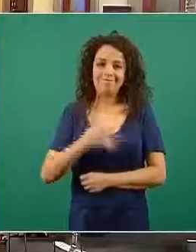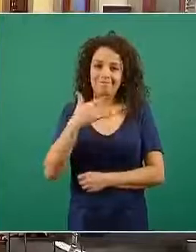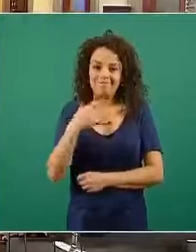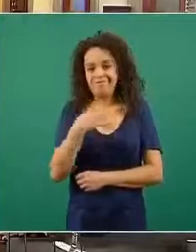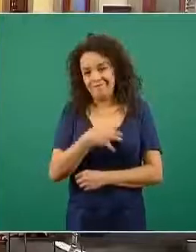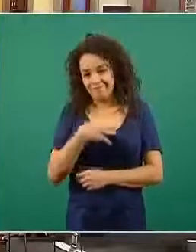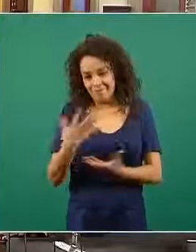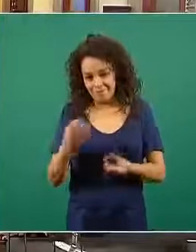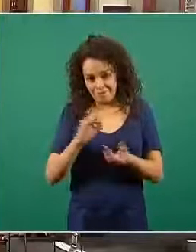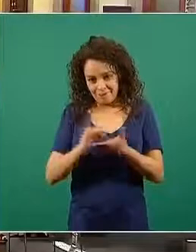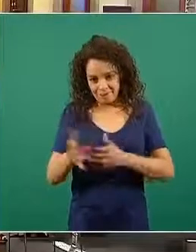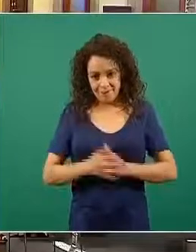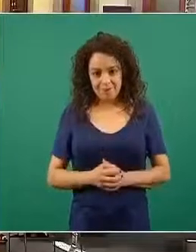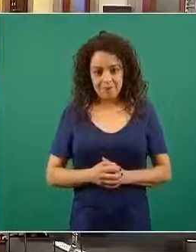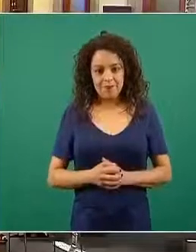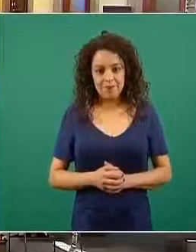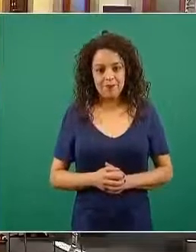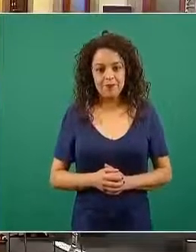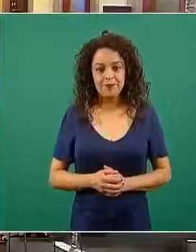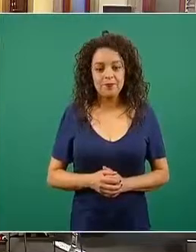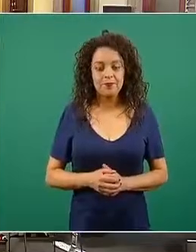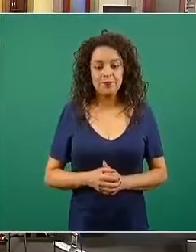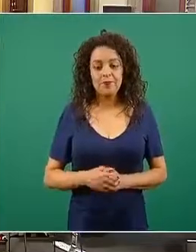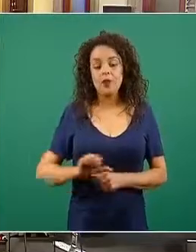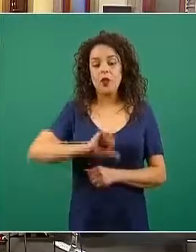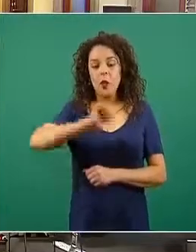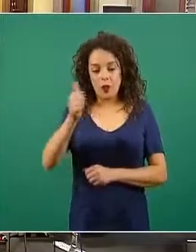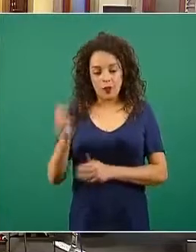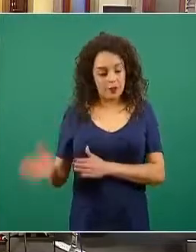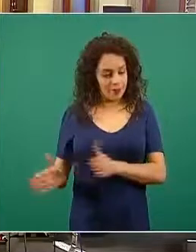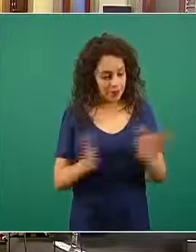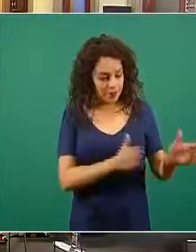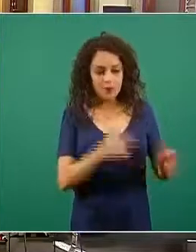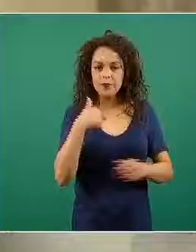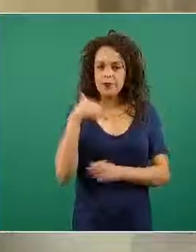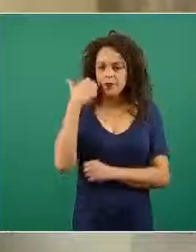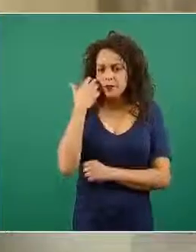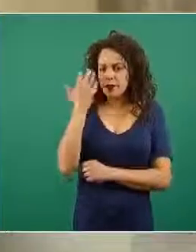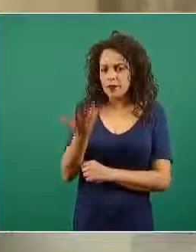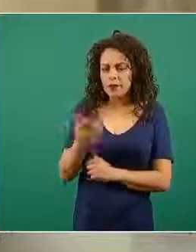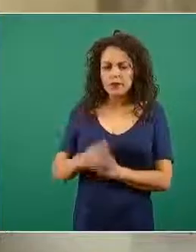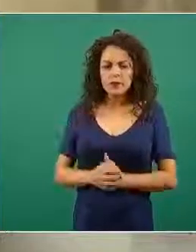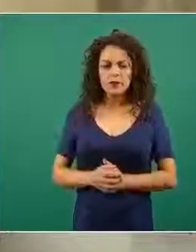lado, gracias. Por otro lado, quisiera también,